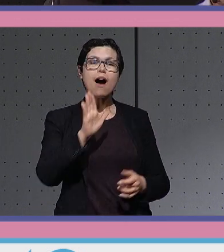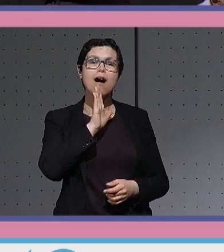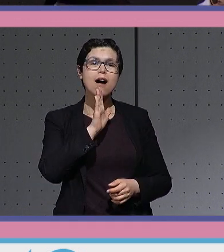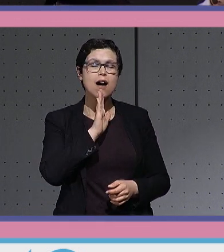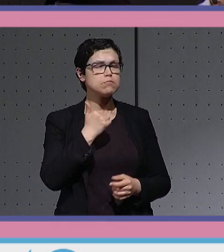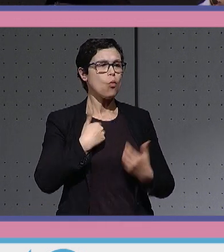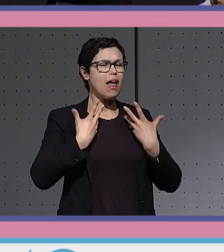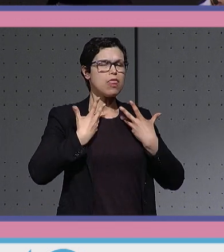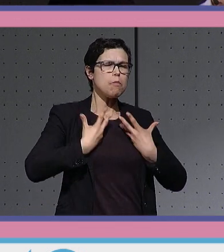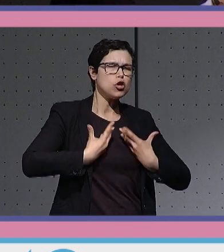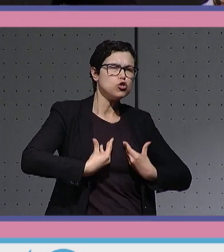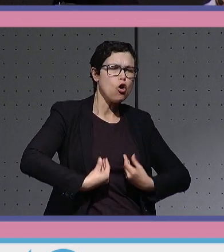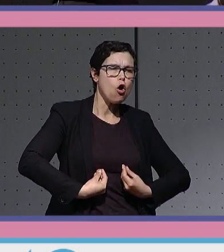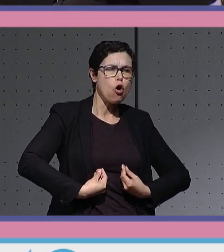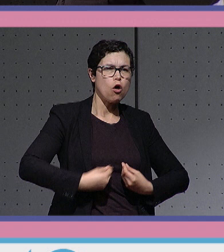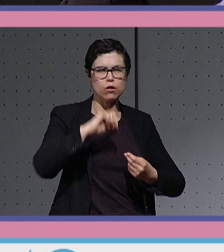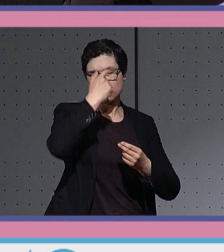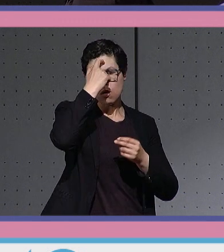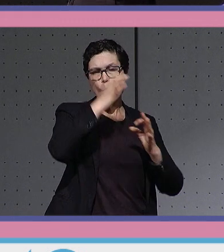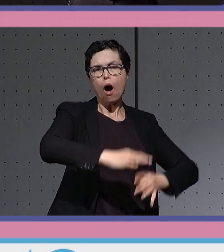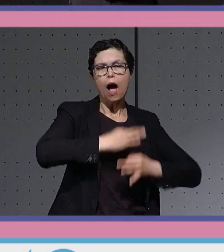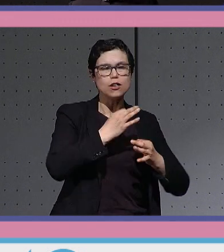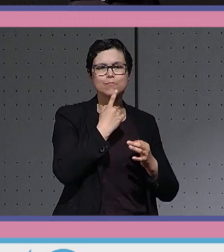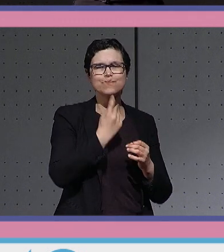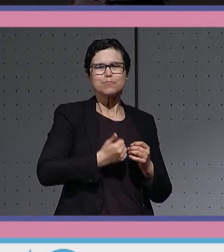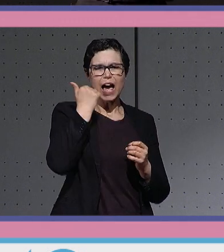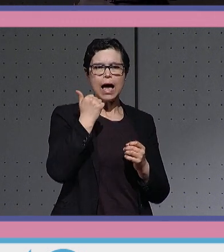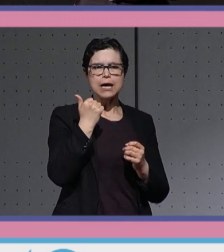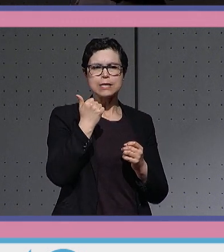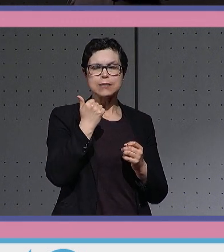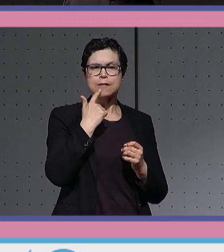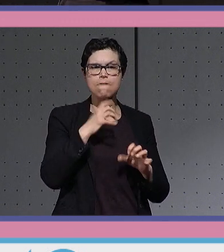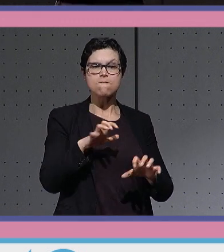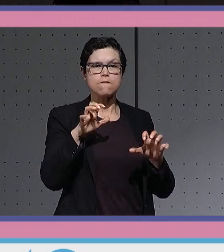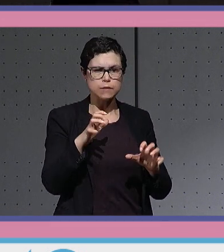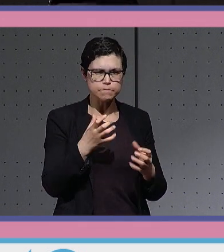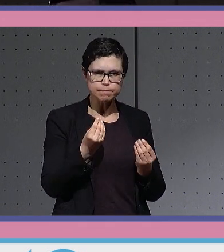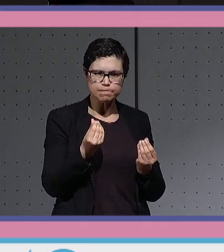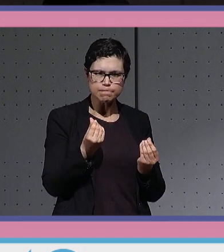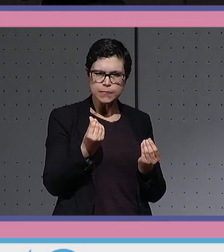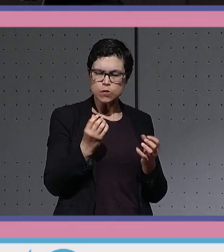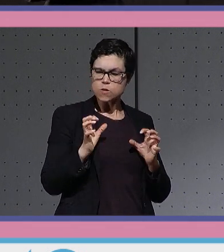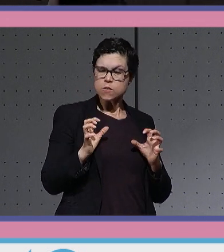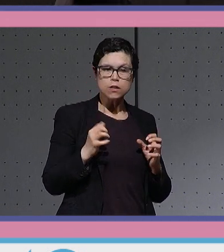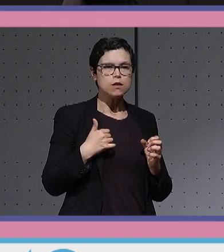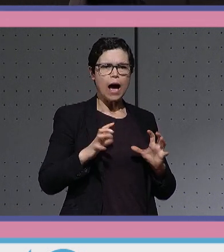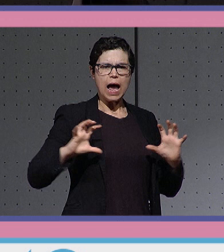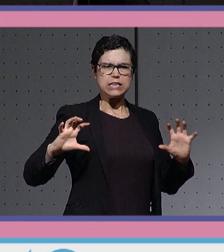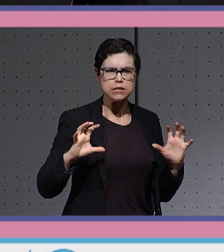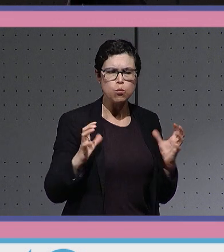antes de depresión, sino con todo lo que tiene que ver con irritabilidad, súper importante. Irritabilidad,